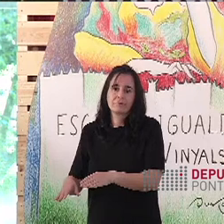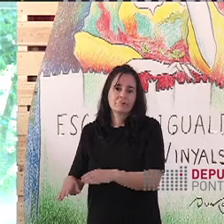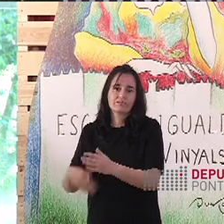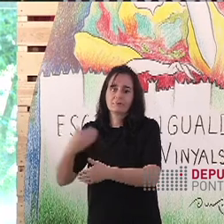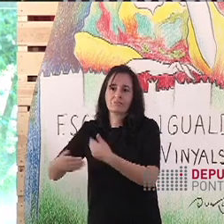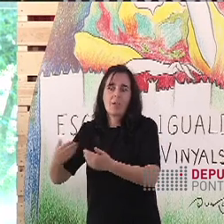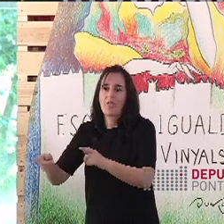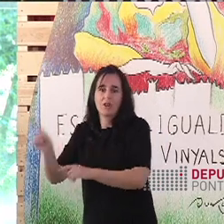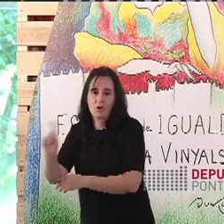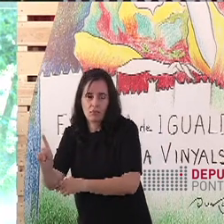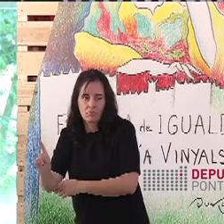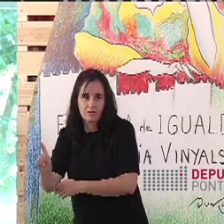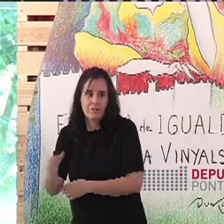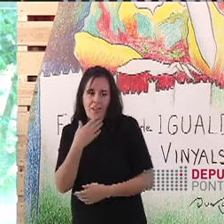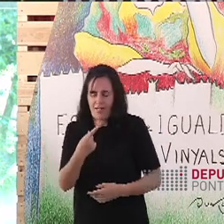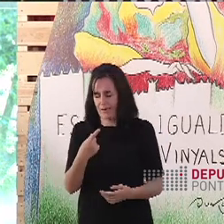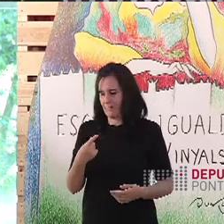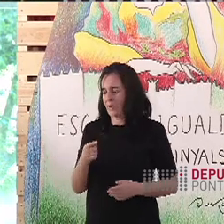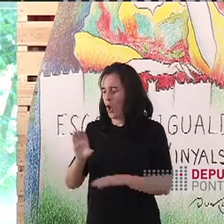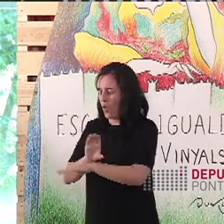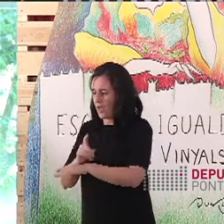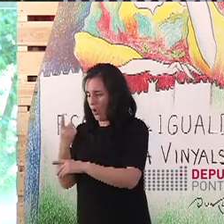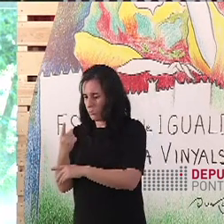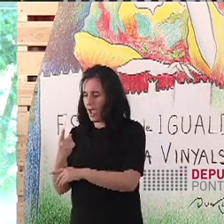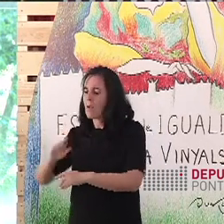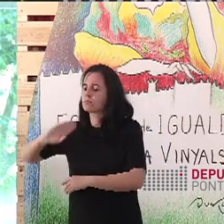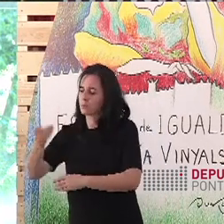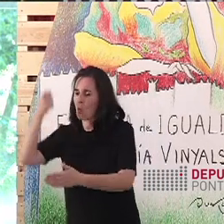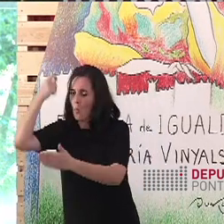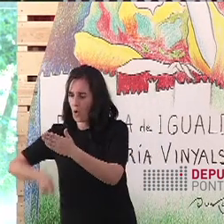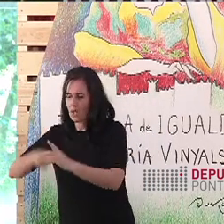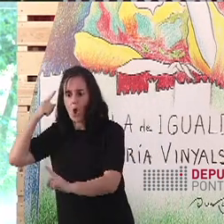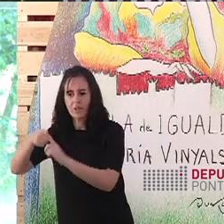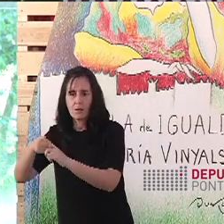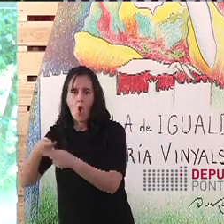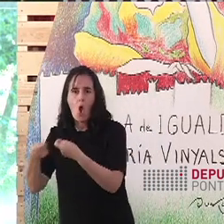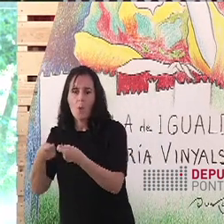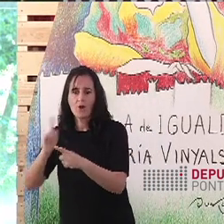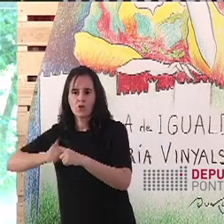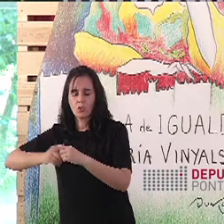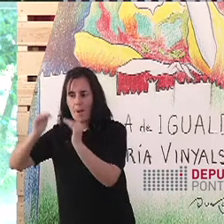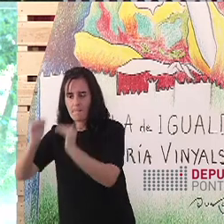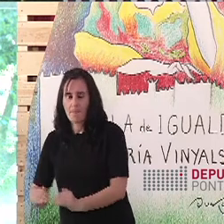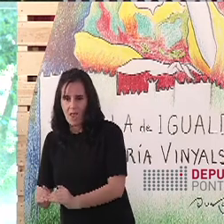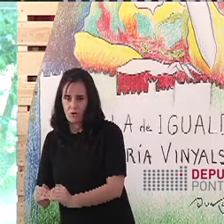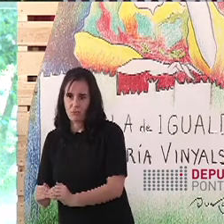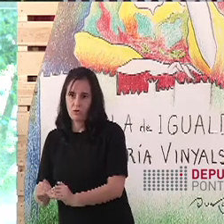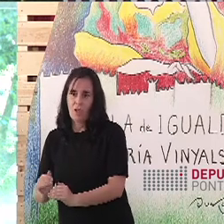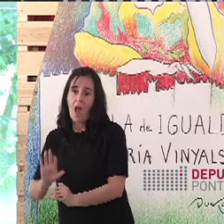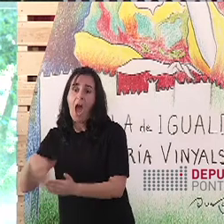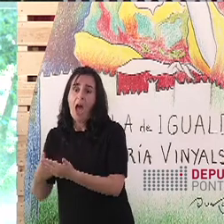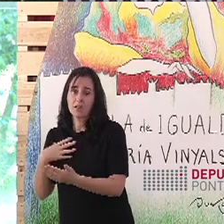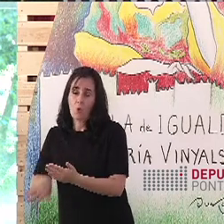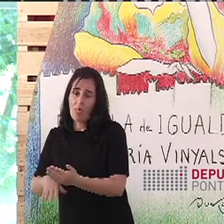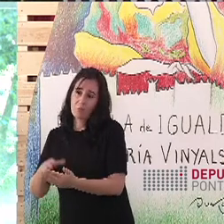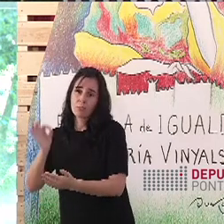nunha Consellería facía unha intervención que se supoñía que era para disuadir o comercio sexual a todos os niveles, perjudicando incluso as propias mulleres